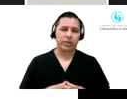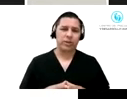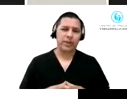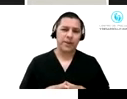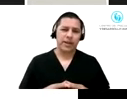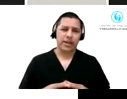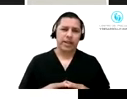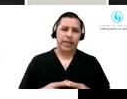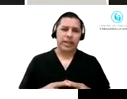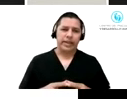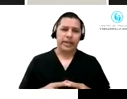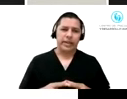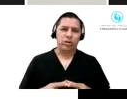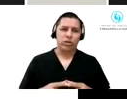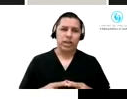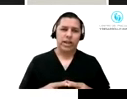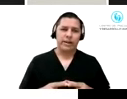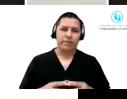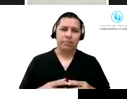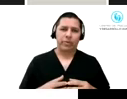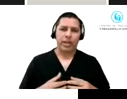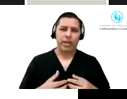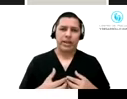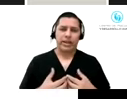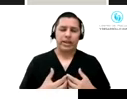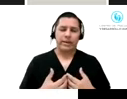siguen dándose, nos han